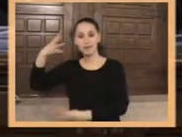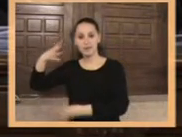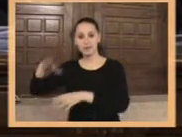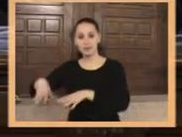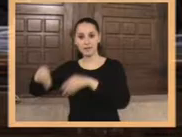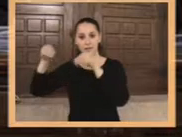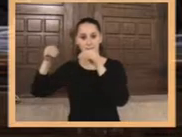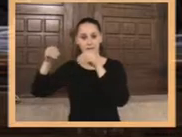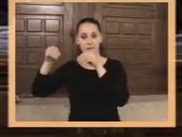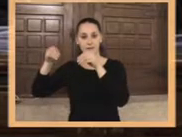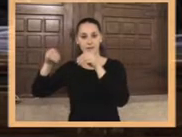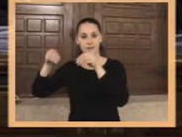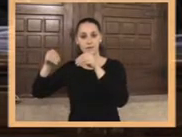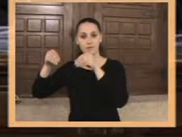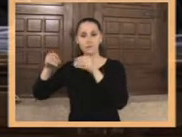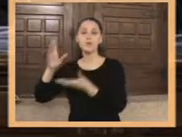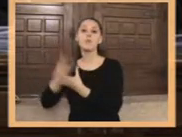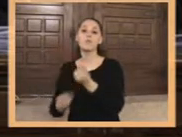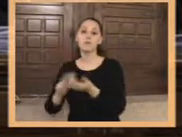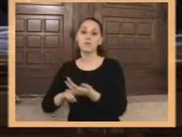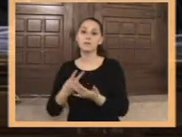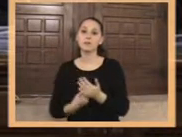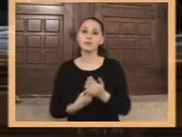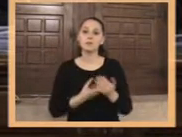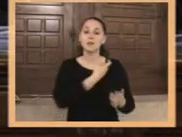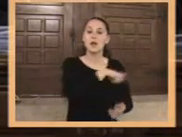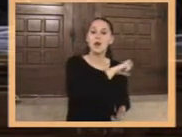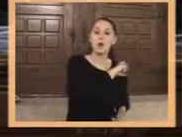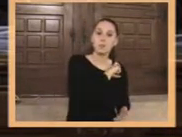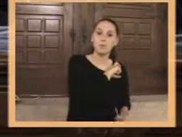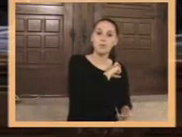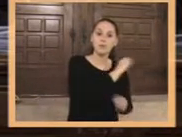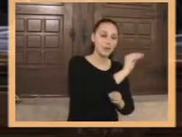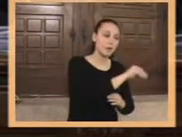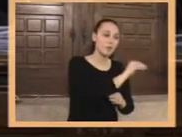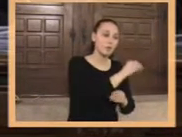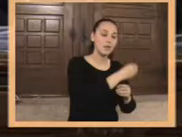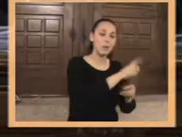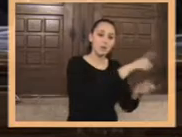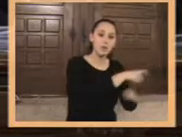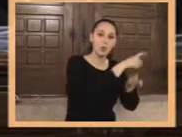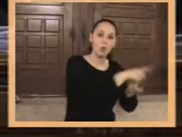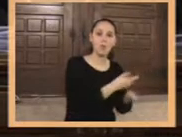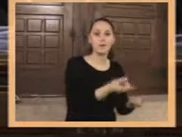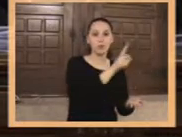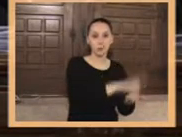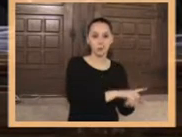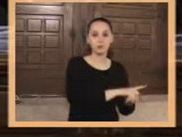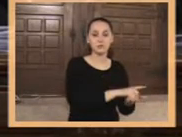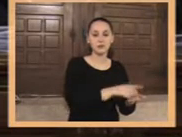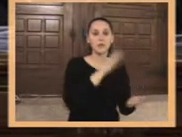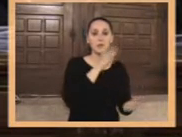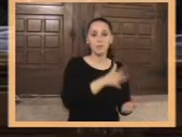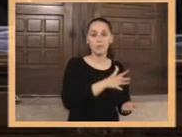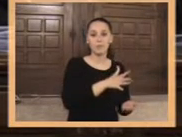la antigua Casa de la Policía Nacional para trasladar allí de manera inminente todos los archivos documentales que hay en